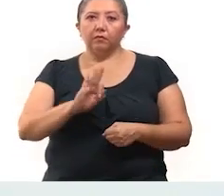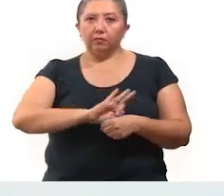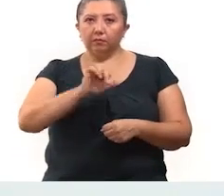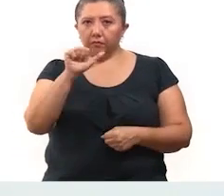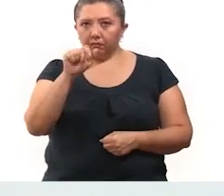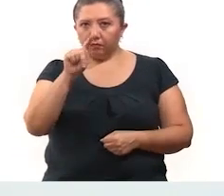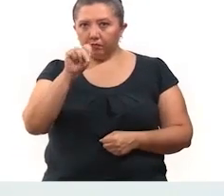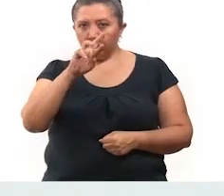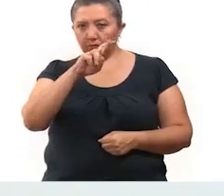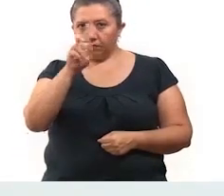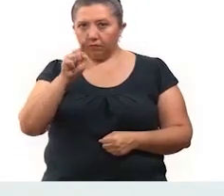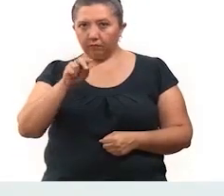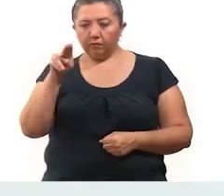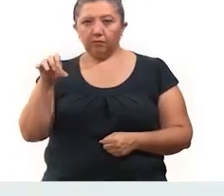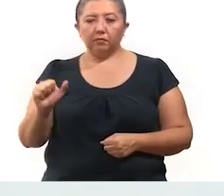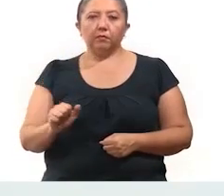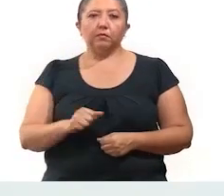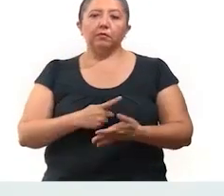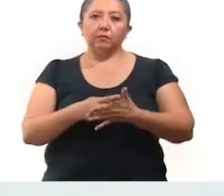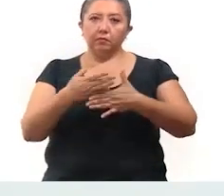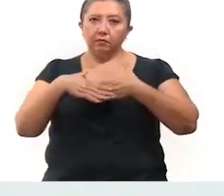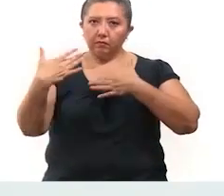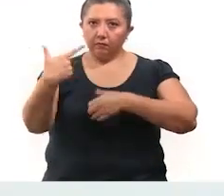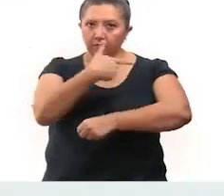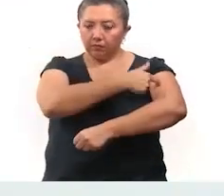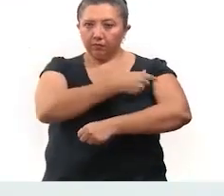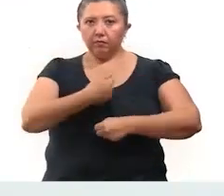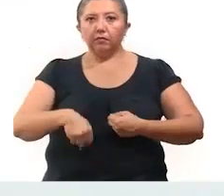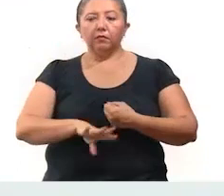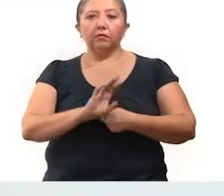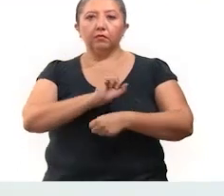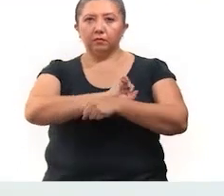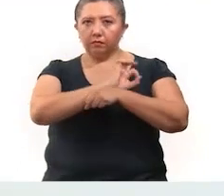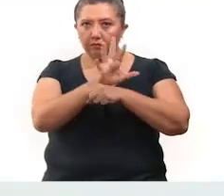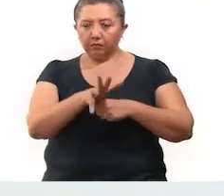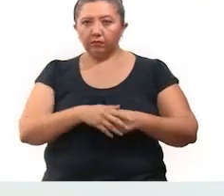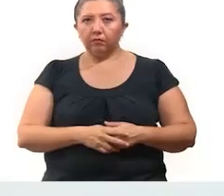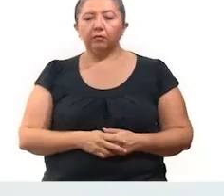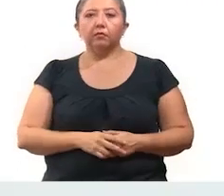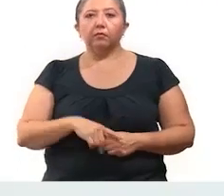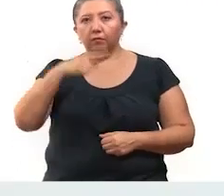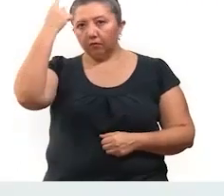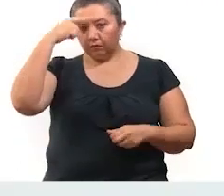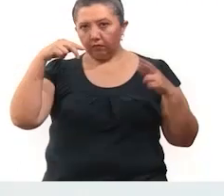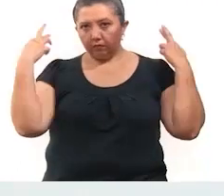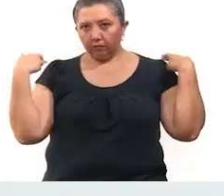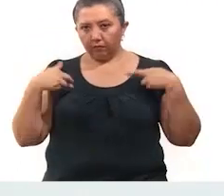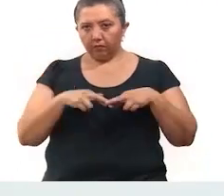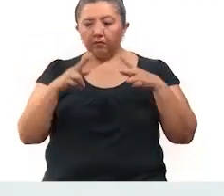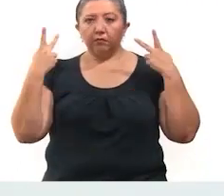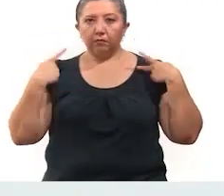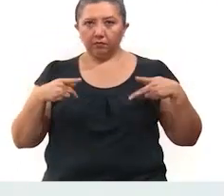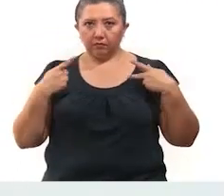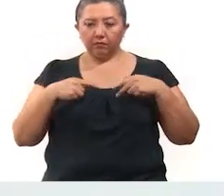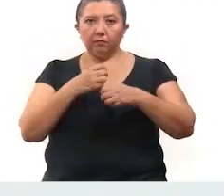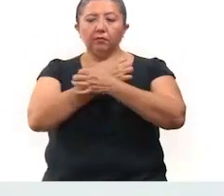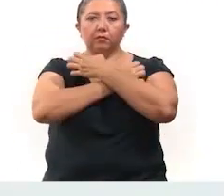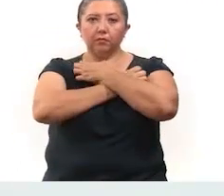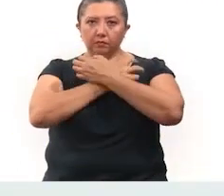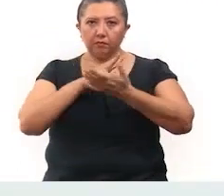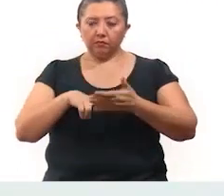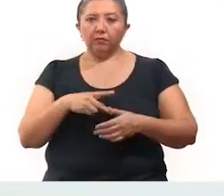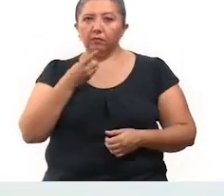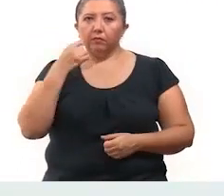farmacéutica AstraZeneca. El proceso de aplicación de vacunas contra el coronavirus para maestros y personal